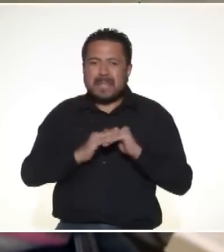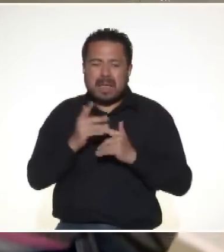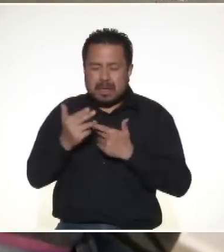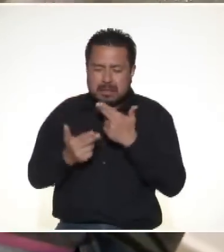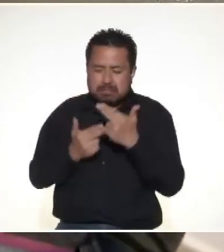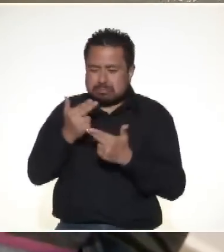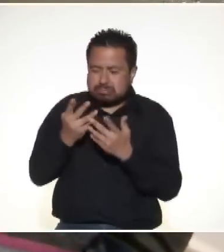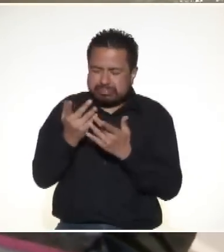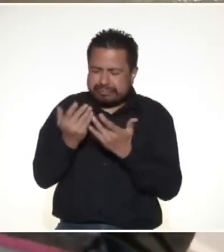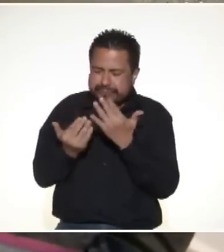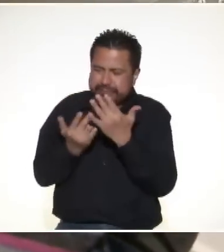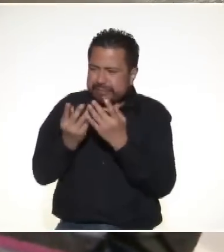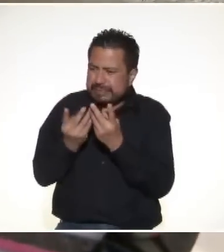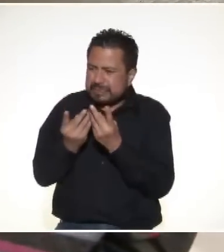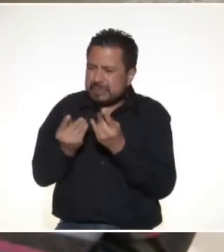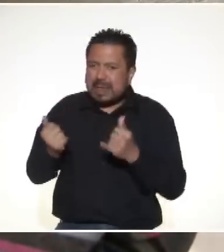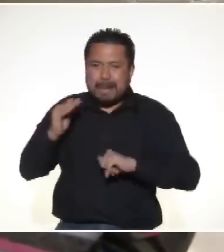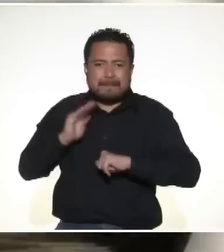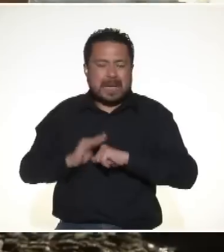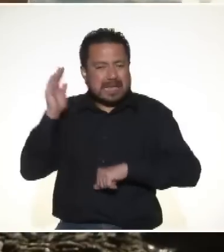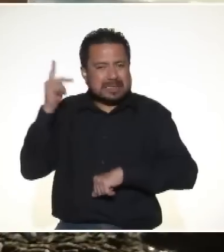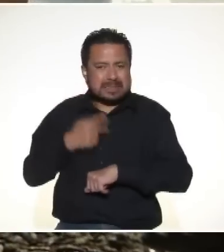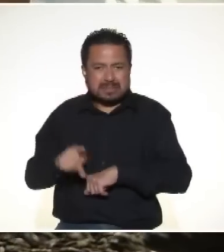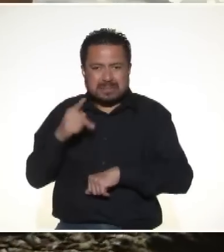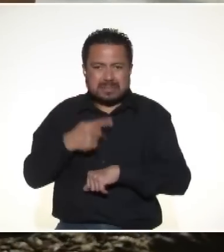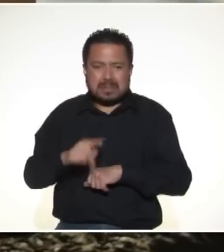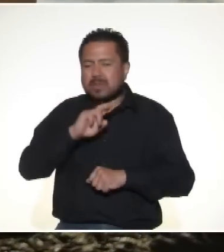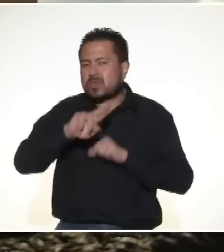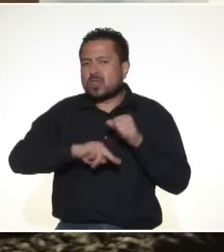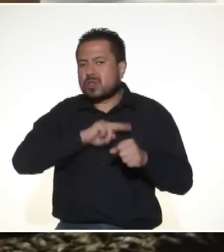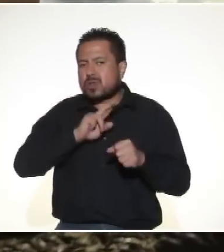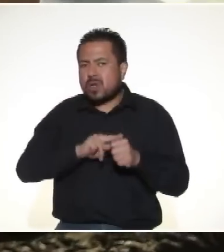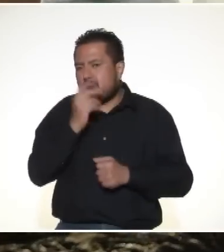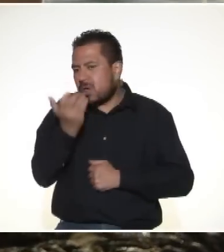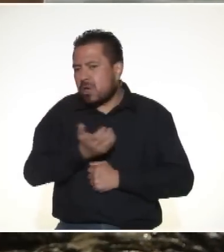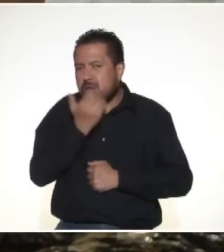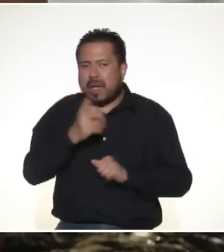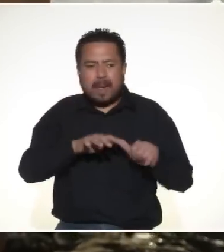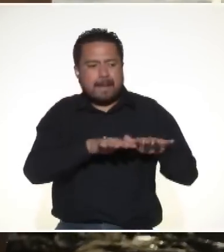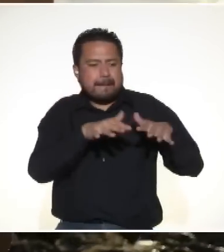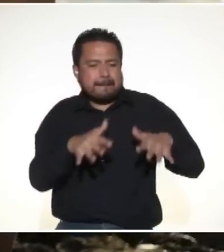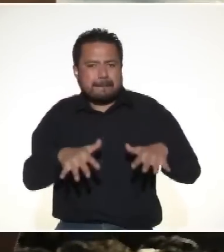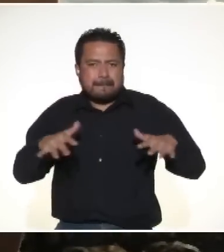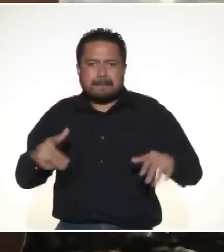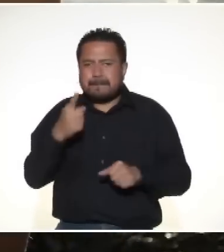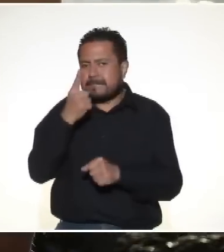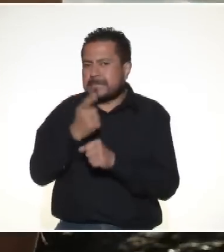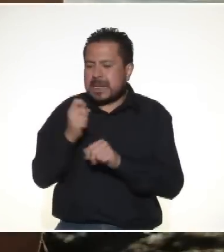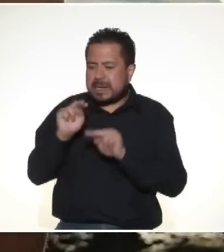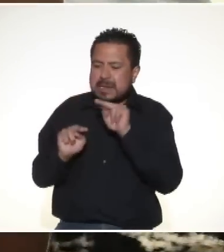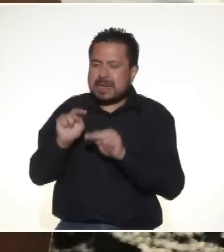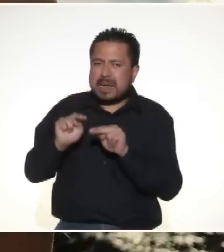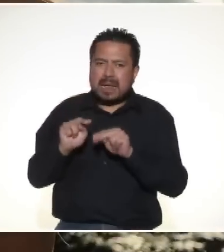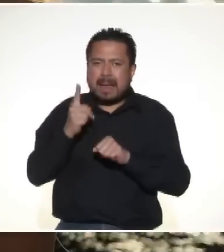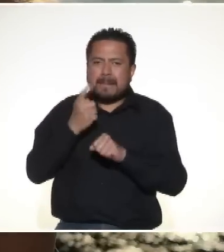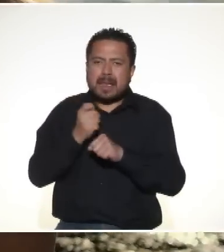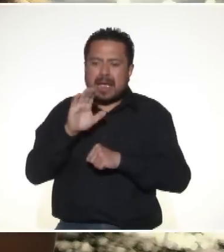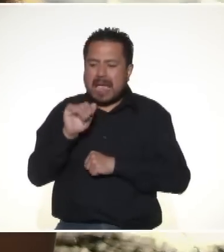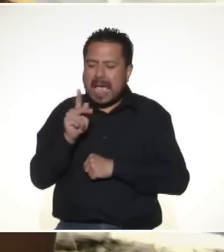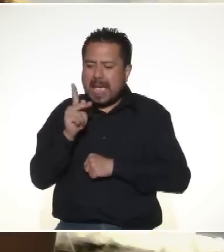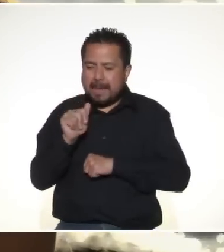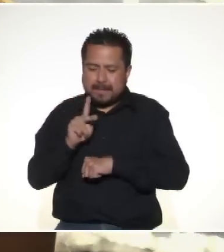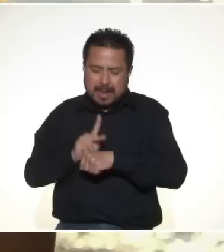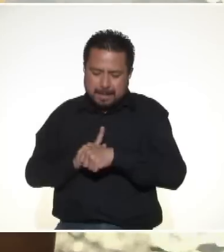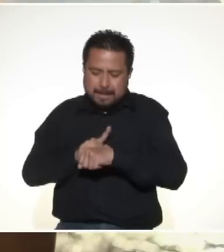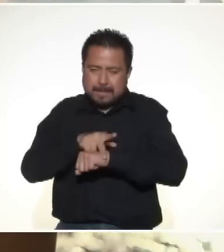carbonizadas, ¿sale? Y son las más peligrosas. Normalmente en una playa sería de primer grado, que afecta la primera capa de la piel.